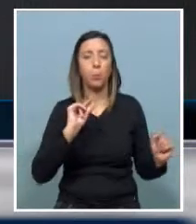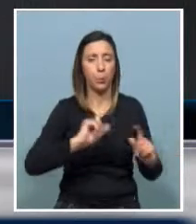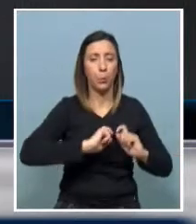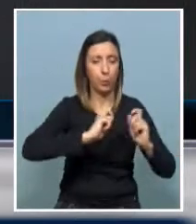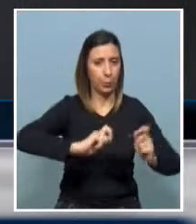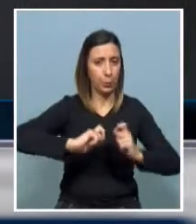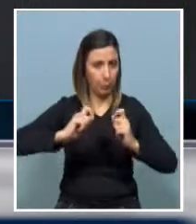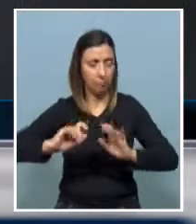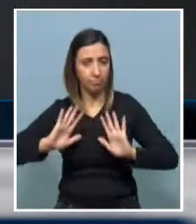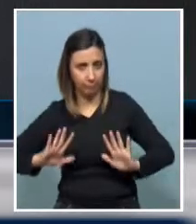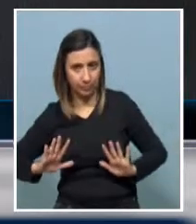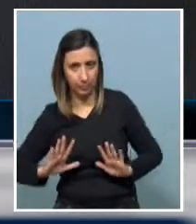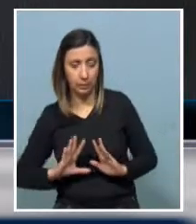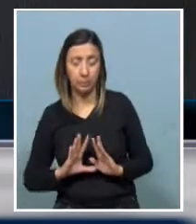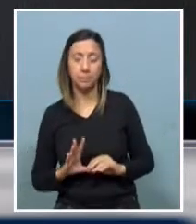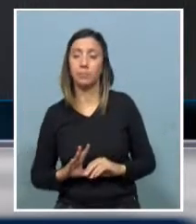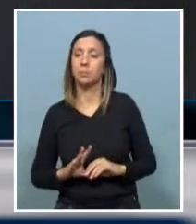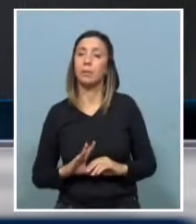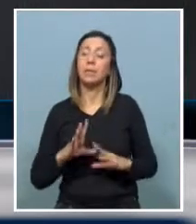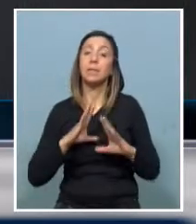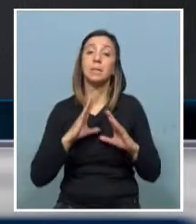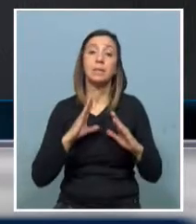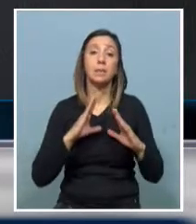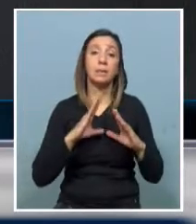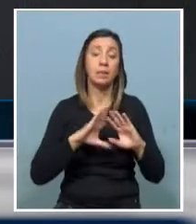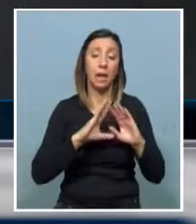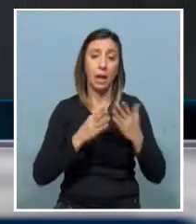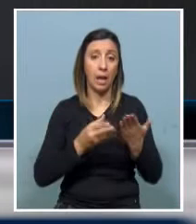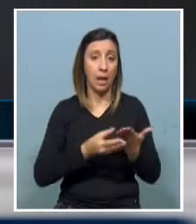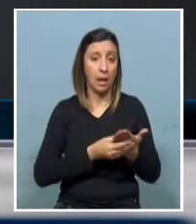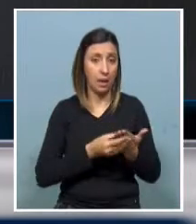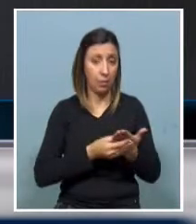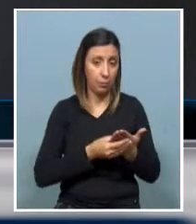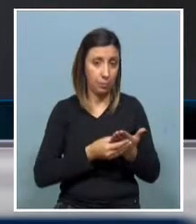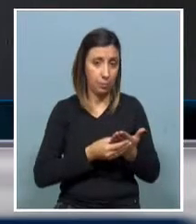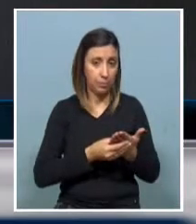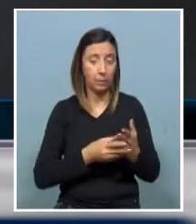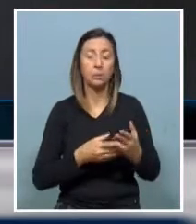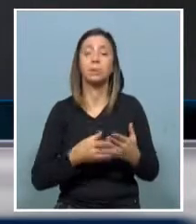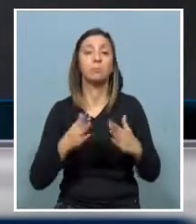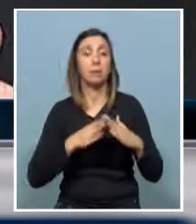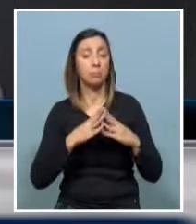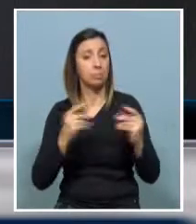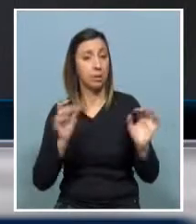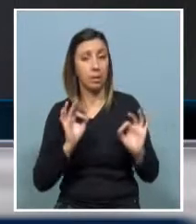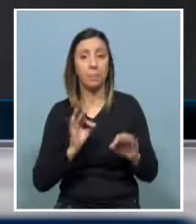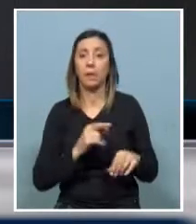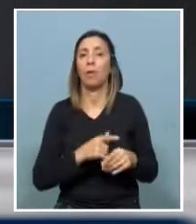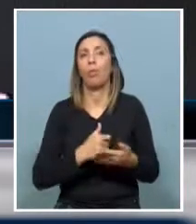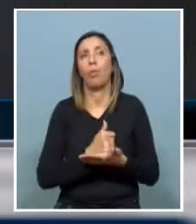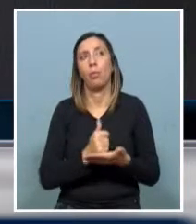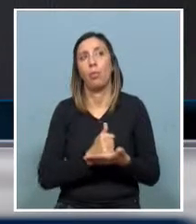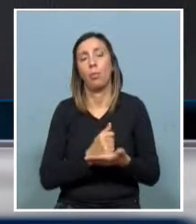a ser entregadas una vez que la Secretaría de Vivienda regularice cada una de las situaciones, pero la idea es justamente, el atraso no es